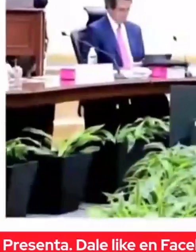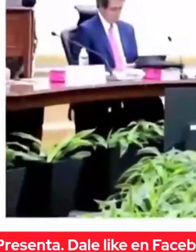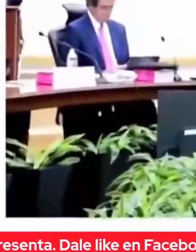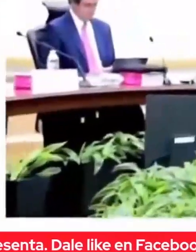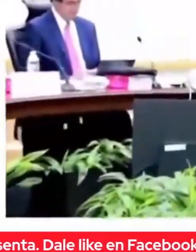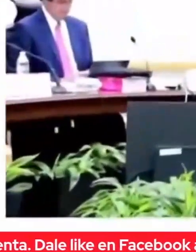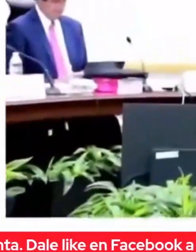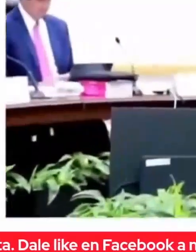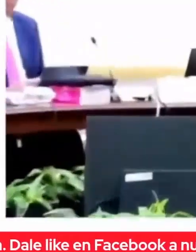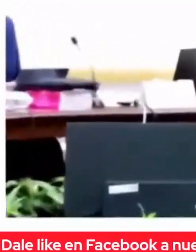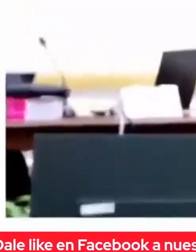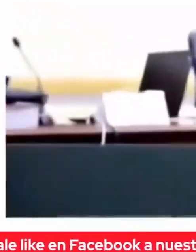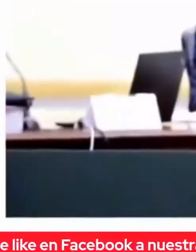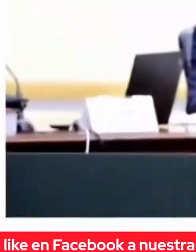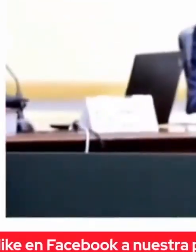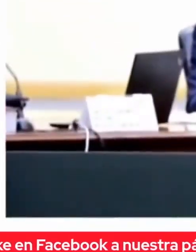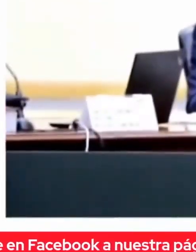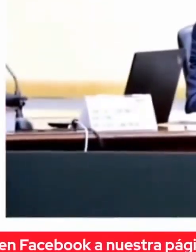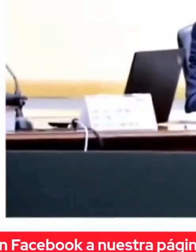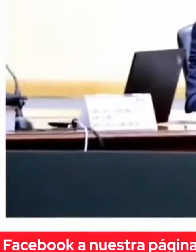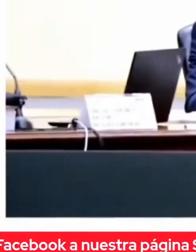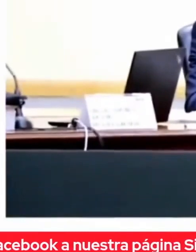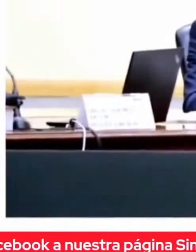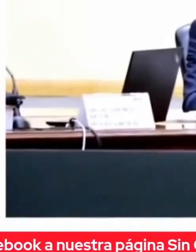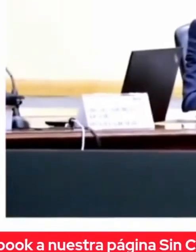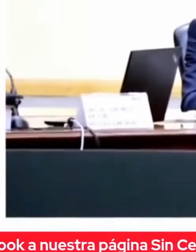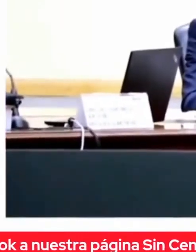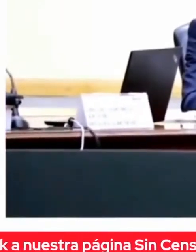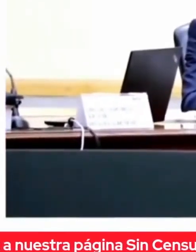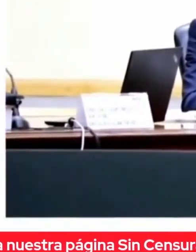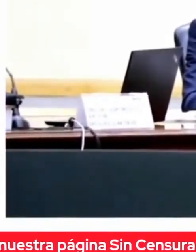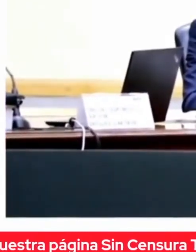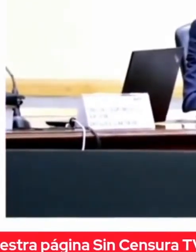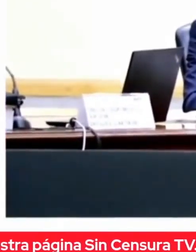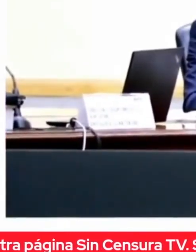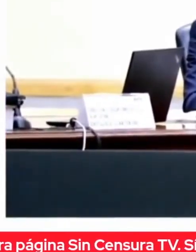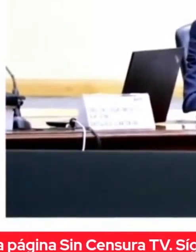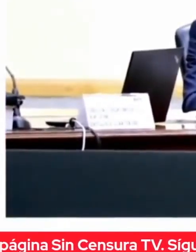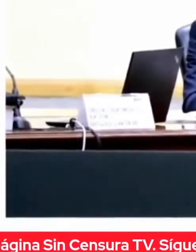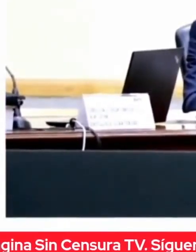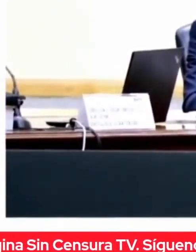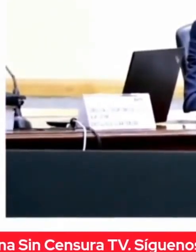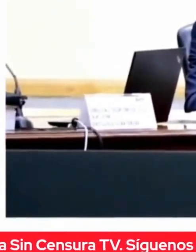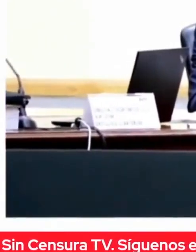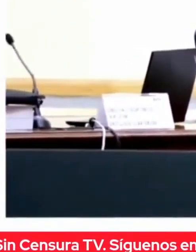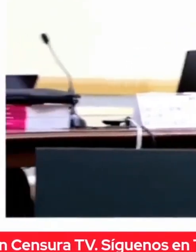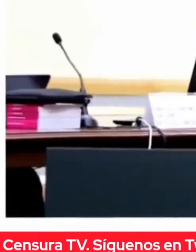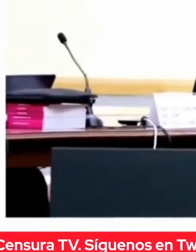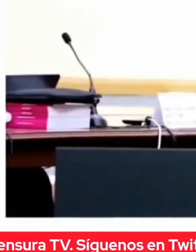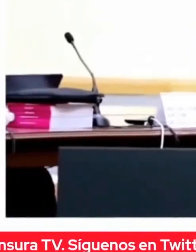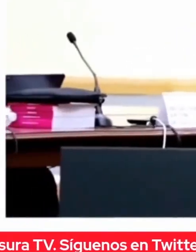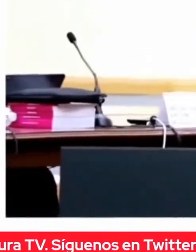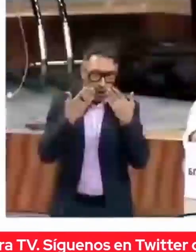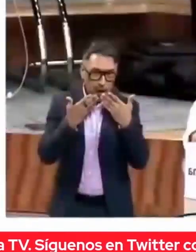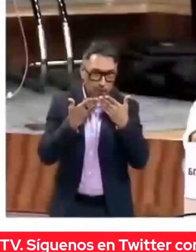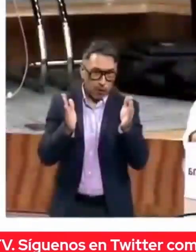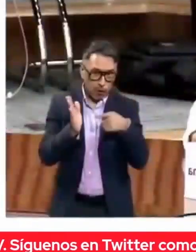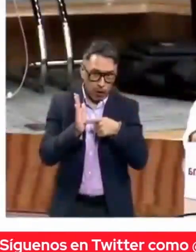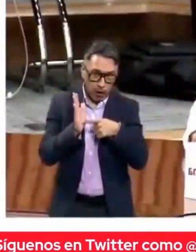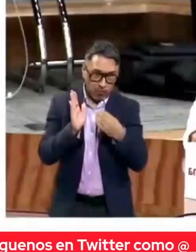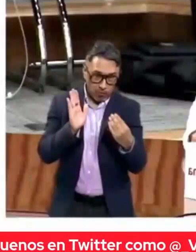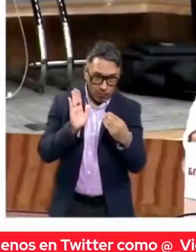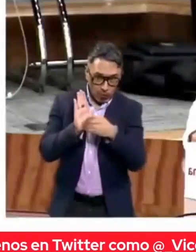por concepto de dote matrimonial Y la verdad es que ya haciendo este ejercicio de transparencia Sería bueno que